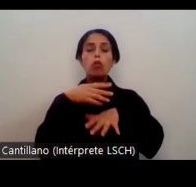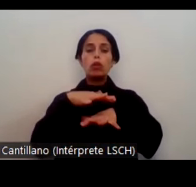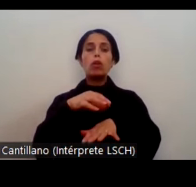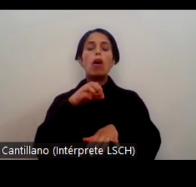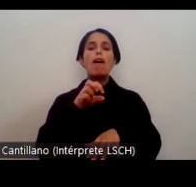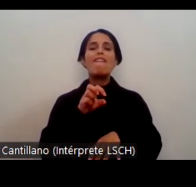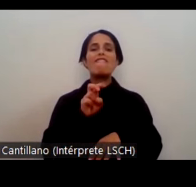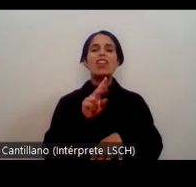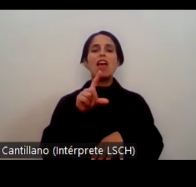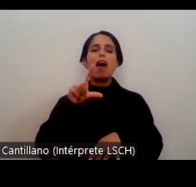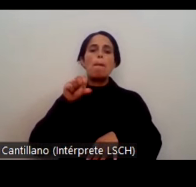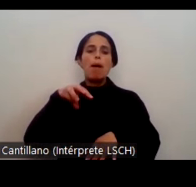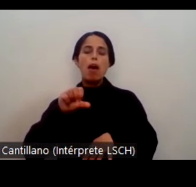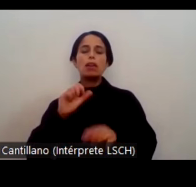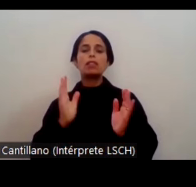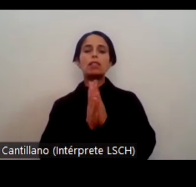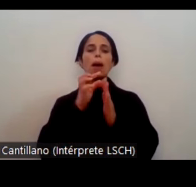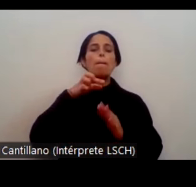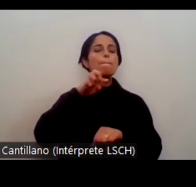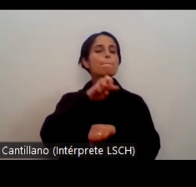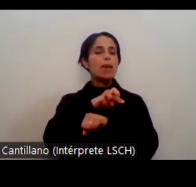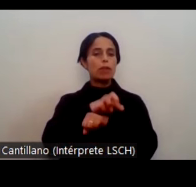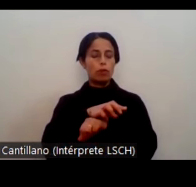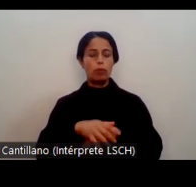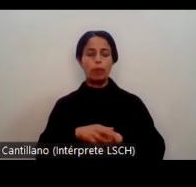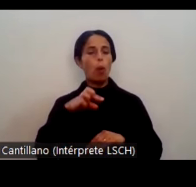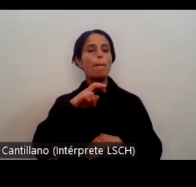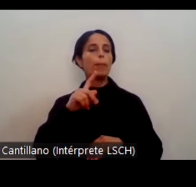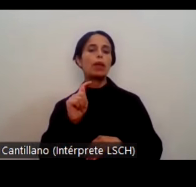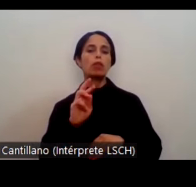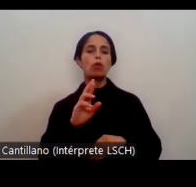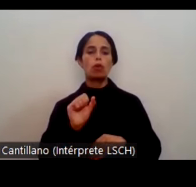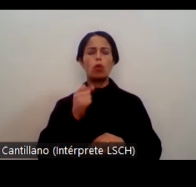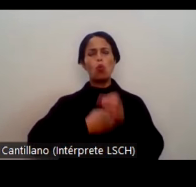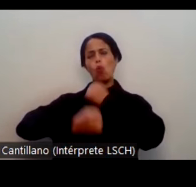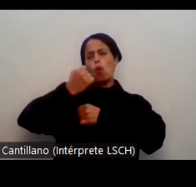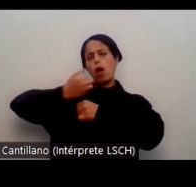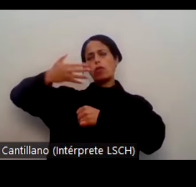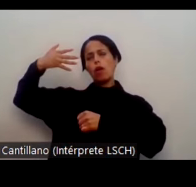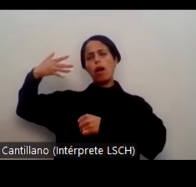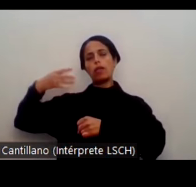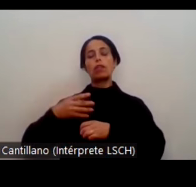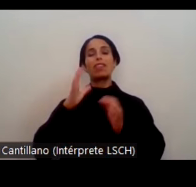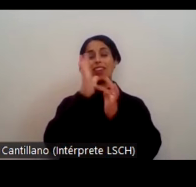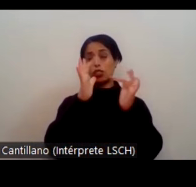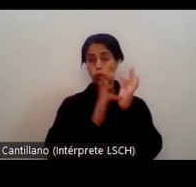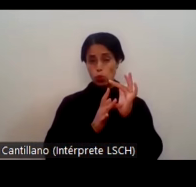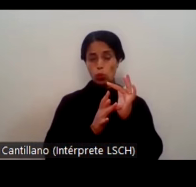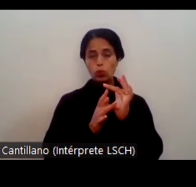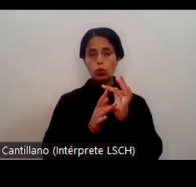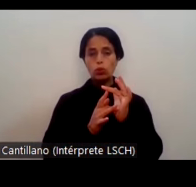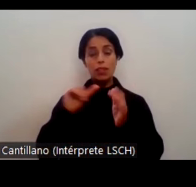San Pedro, que propiciaron desde varios milenios antes de Cristo el asentamiento